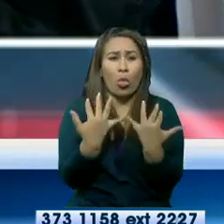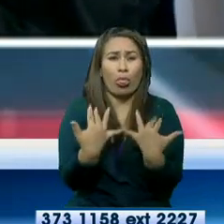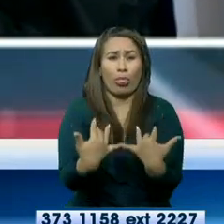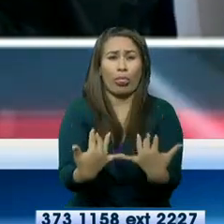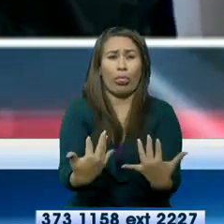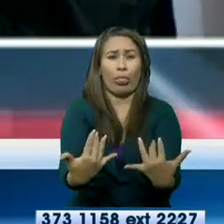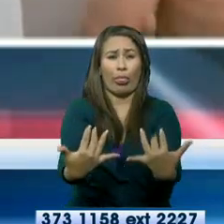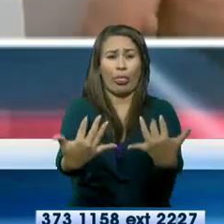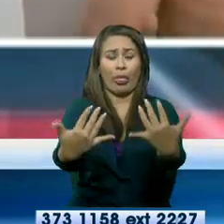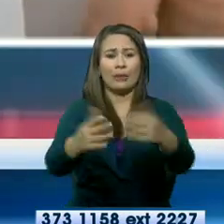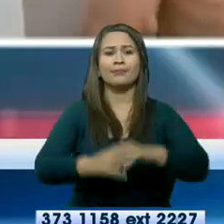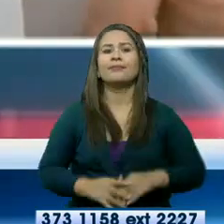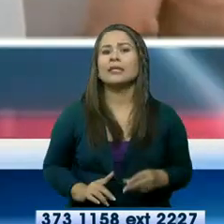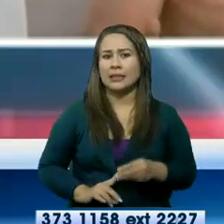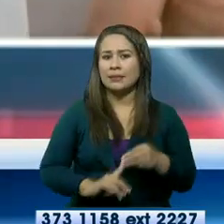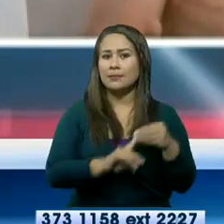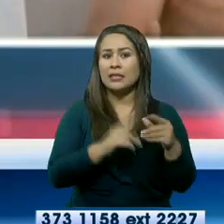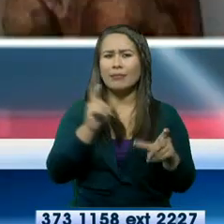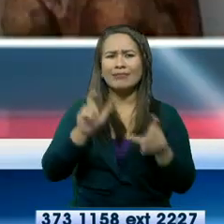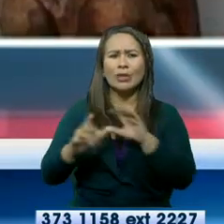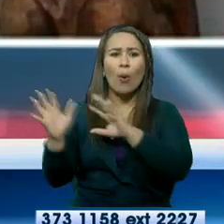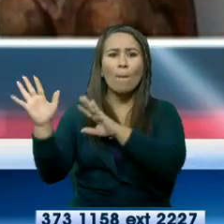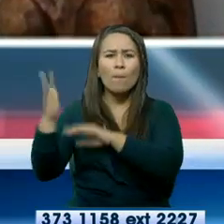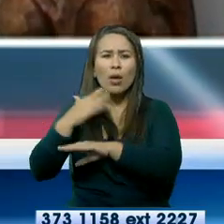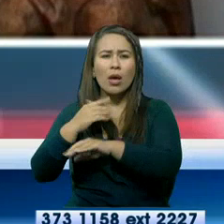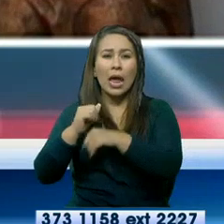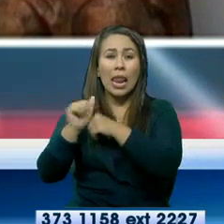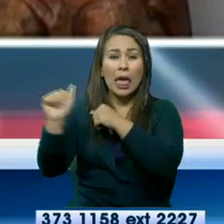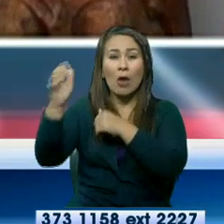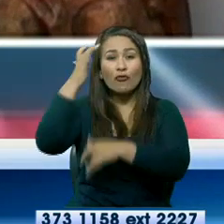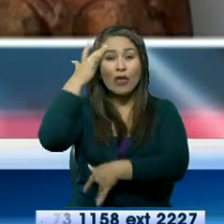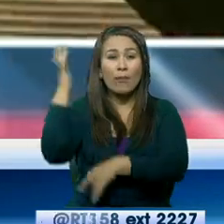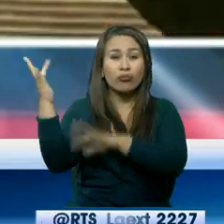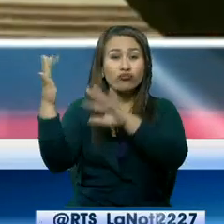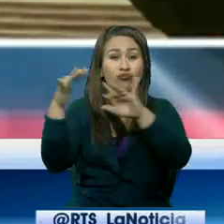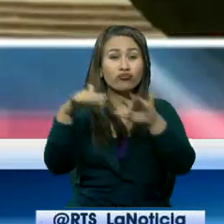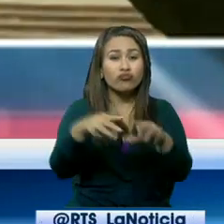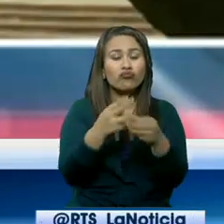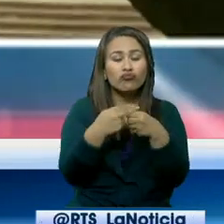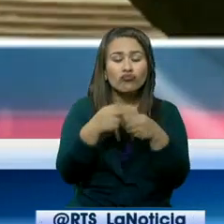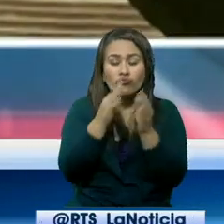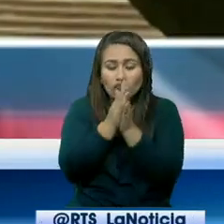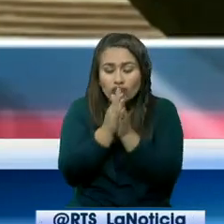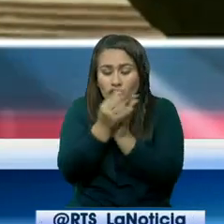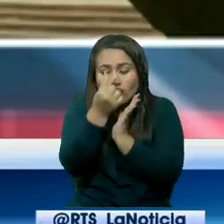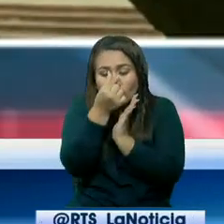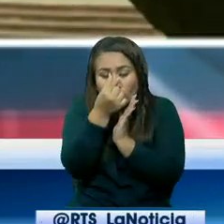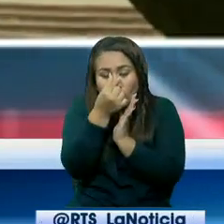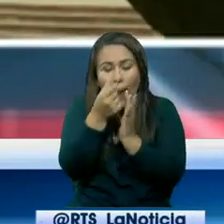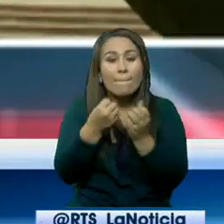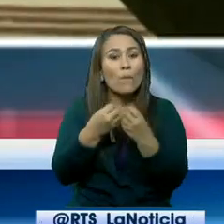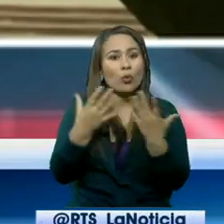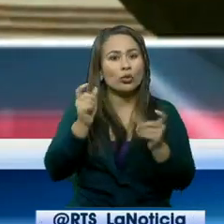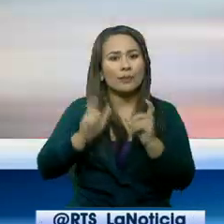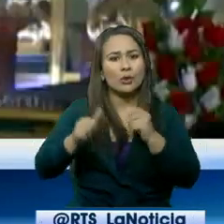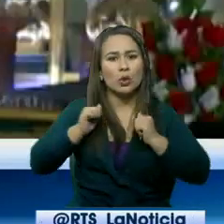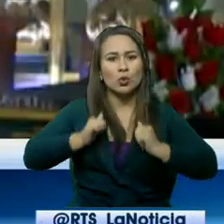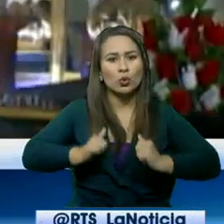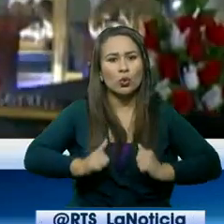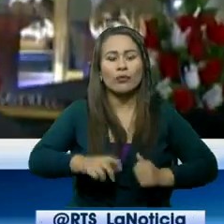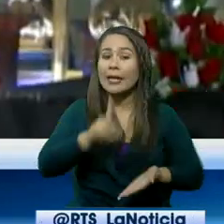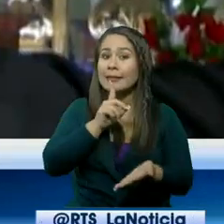¿no? Especialmente gente de pueblo, enfermos, gente que sufre. Es un